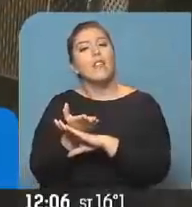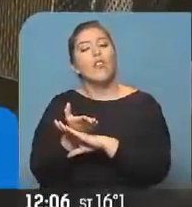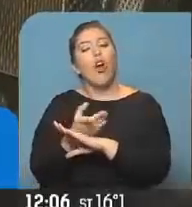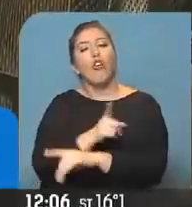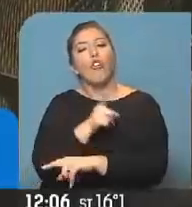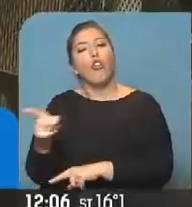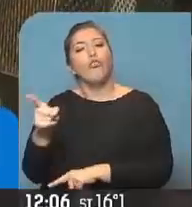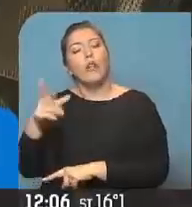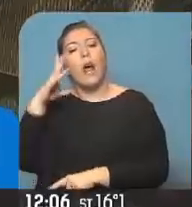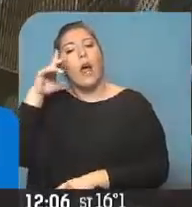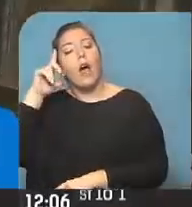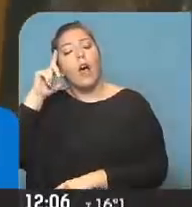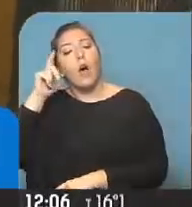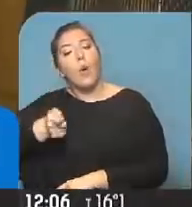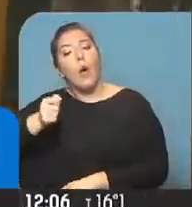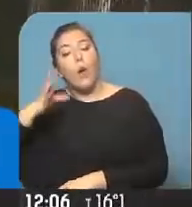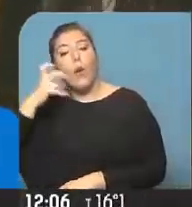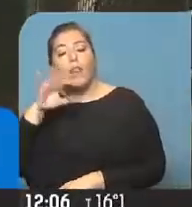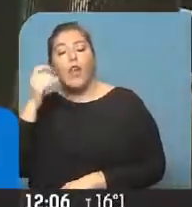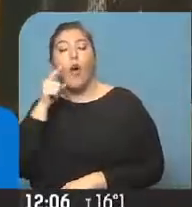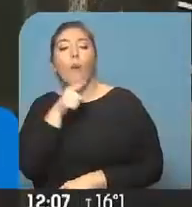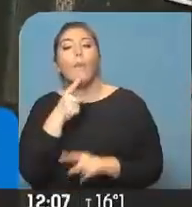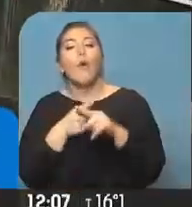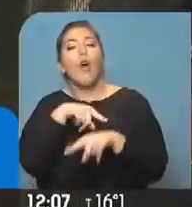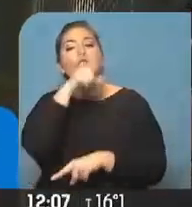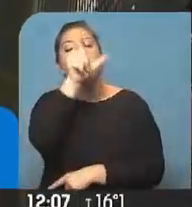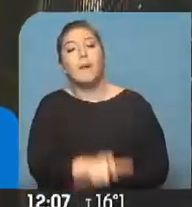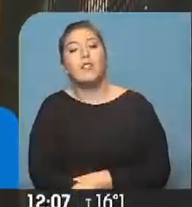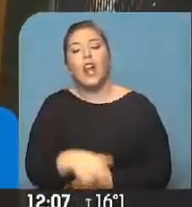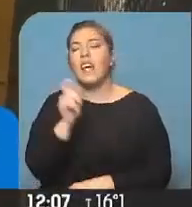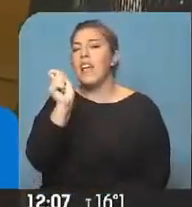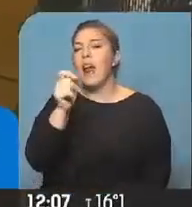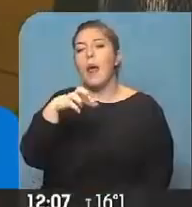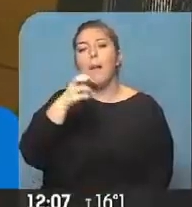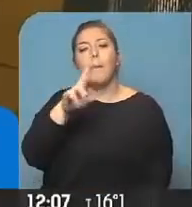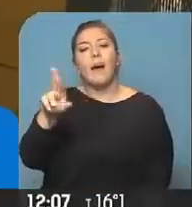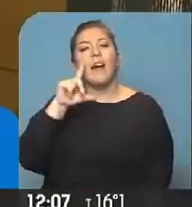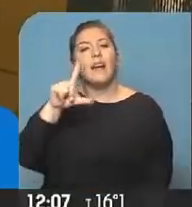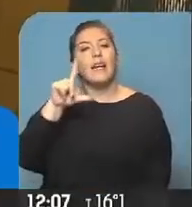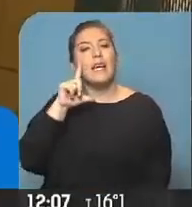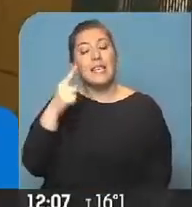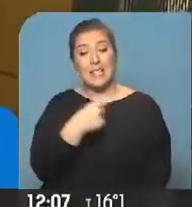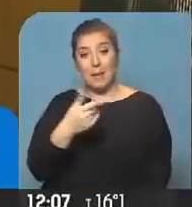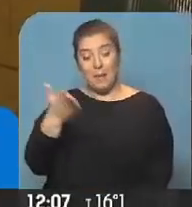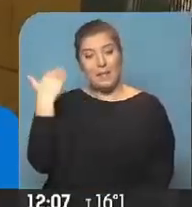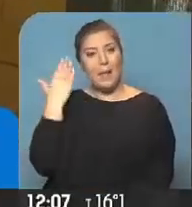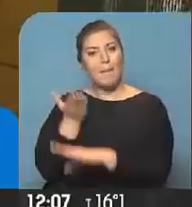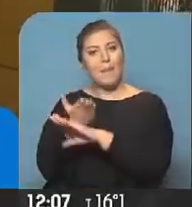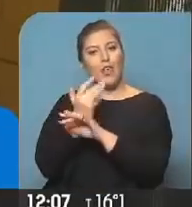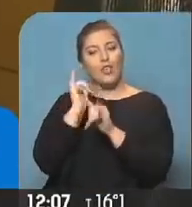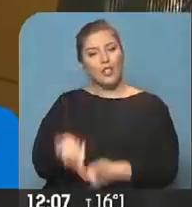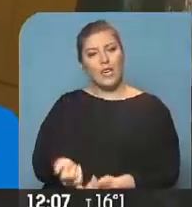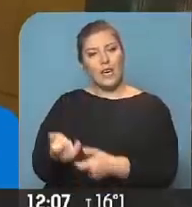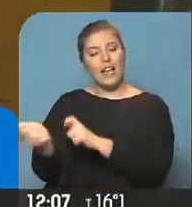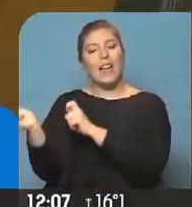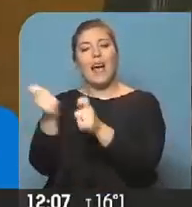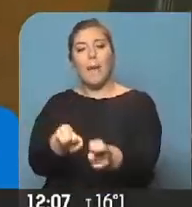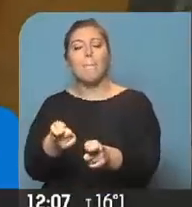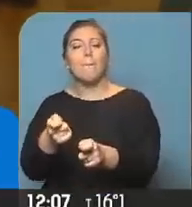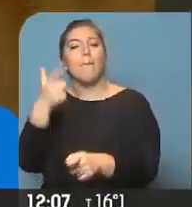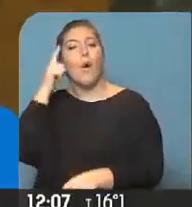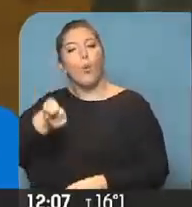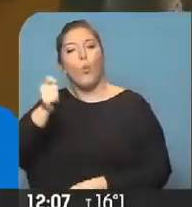Bonadío hecho por otra de las personas que están investigadas en esta causa, Oscar Parrilli. Oscar Parrilli la semana pasada pidió justamente la recusación del juez federal